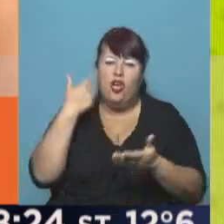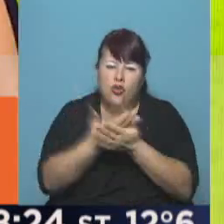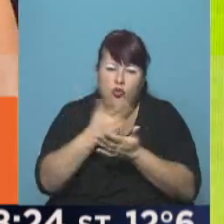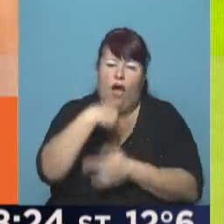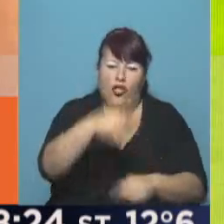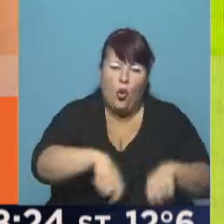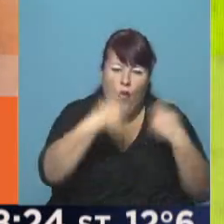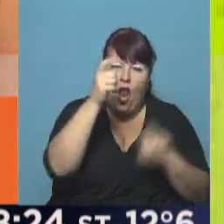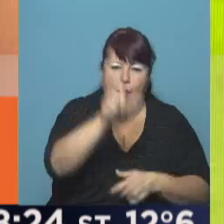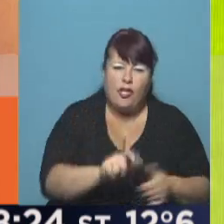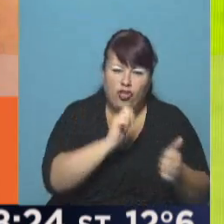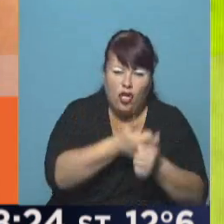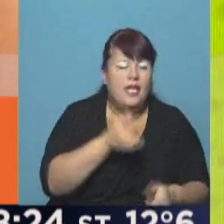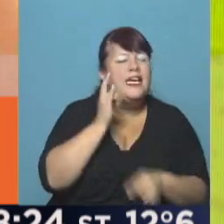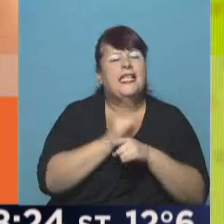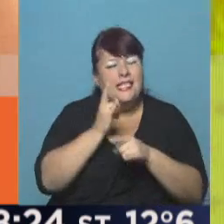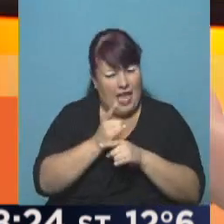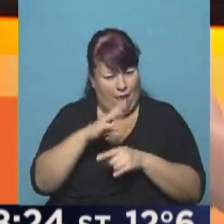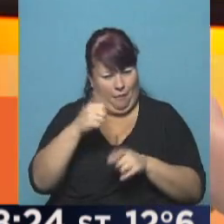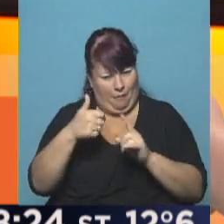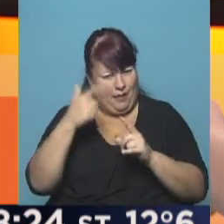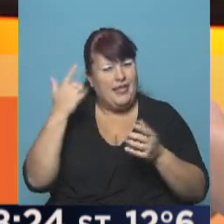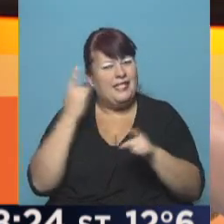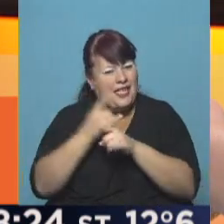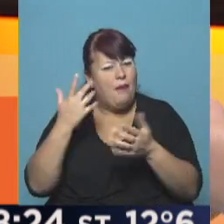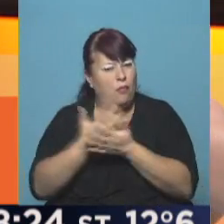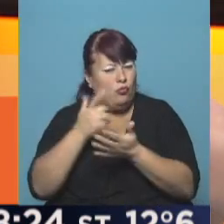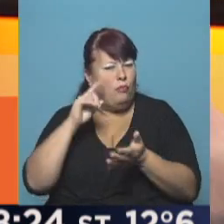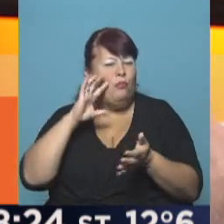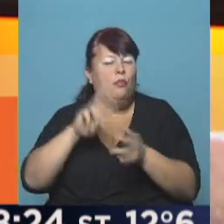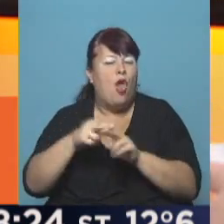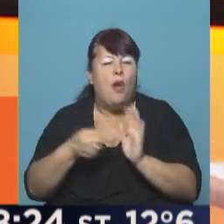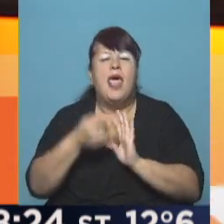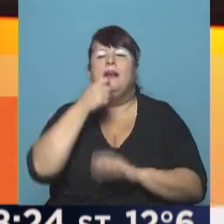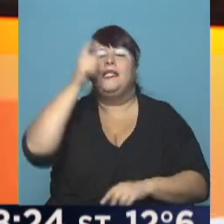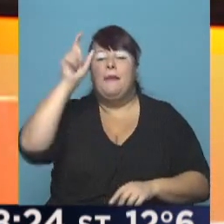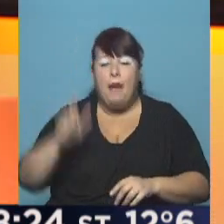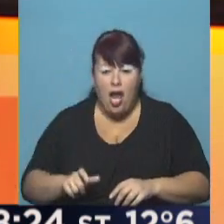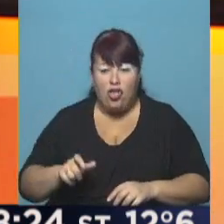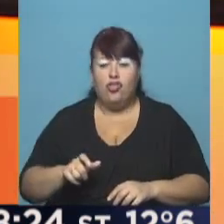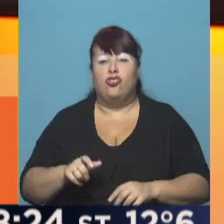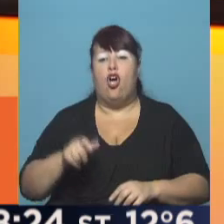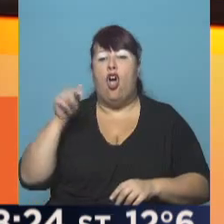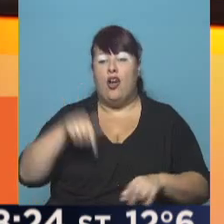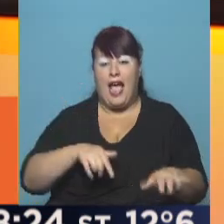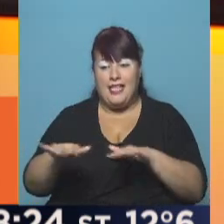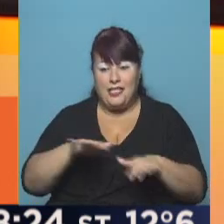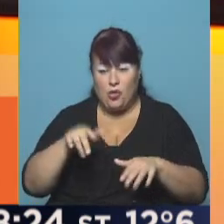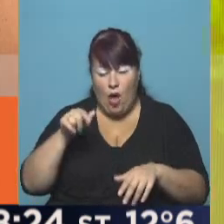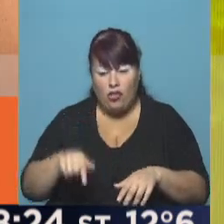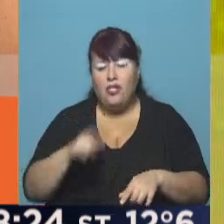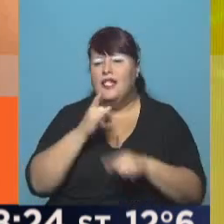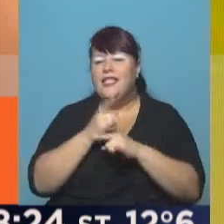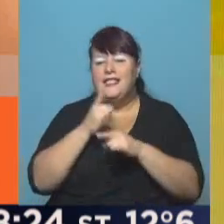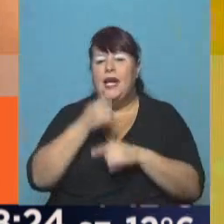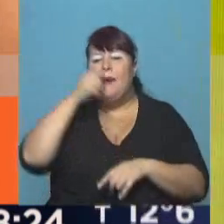como violar a una persona? Siempre hay daño. Siempre hay daño. Siempre una persona que está en esta situación,